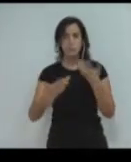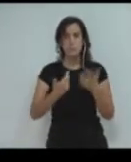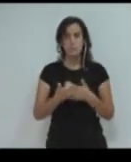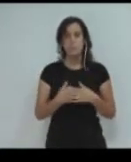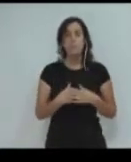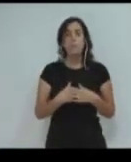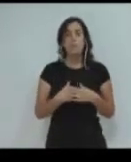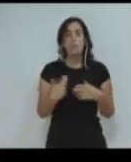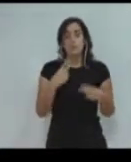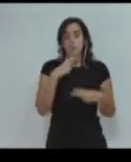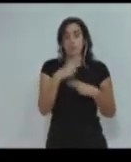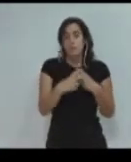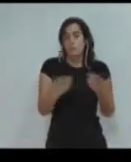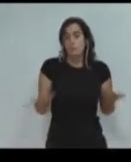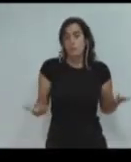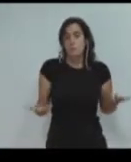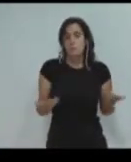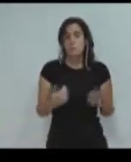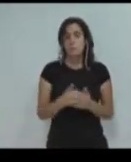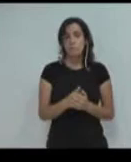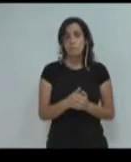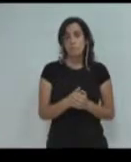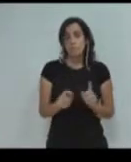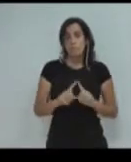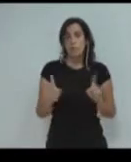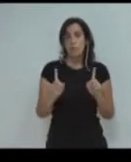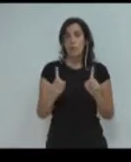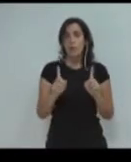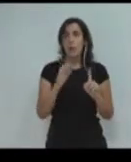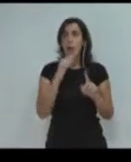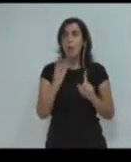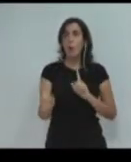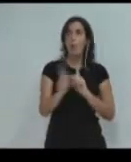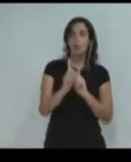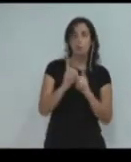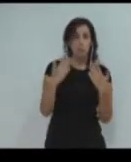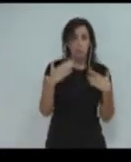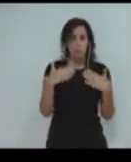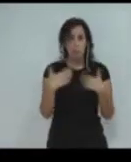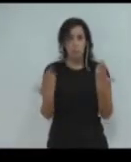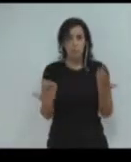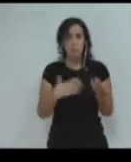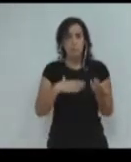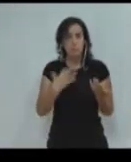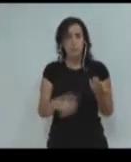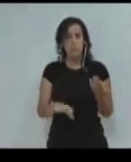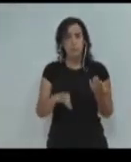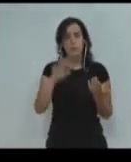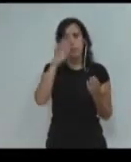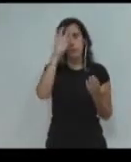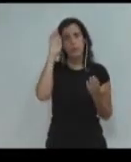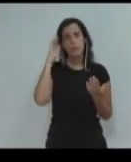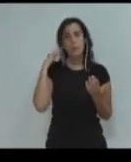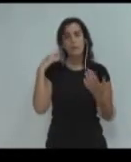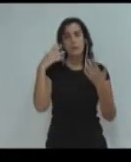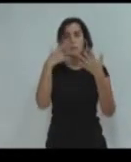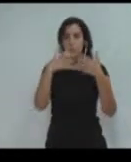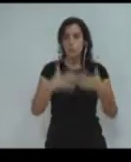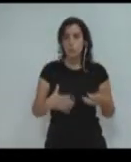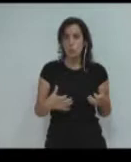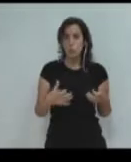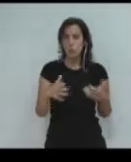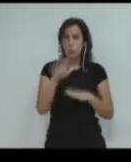a ver, es que tampoco hay una contradicción. Yo creo que se pueden seguir haciendo textos